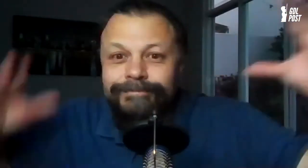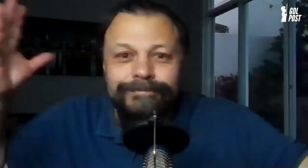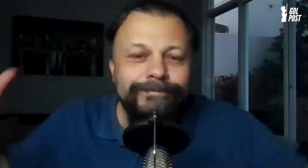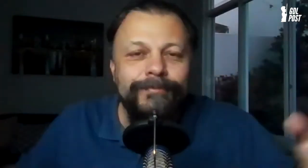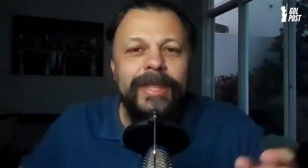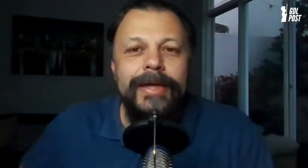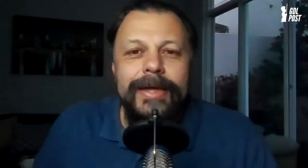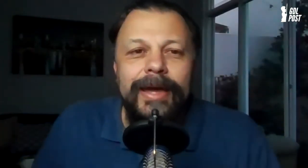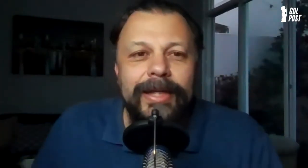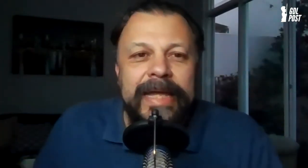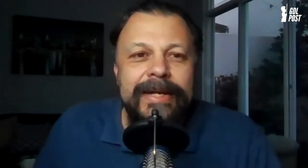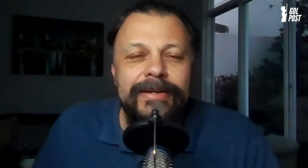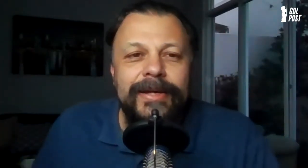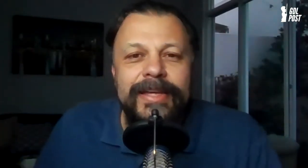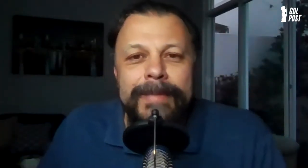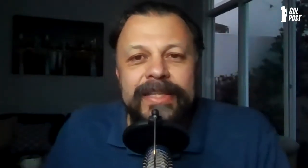tan